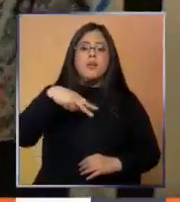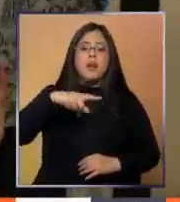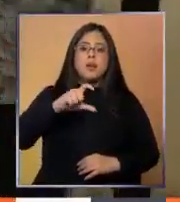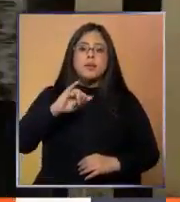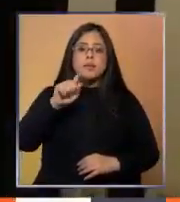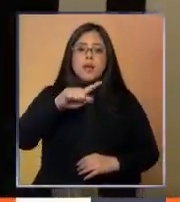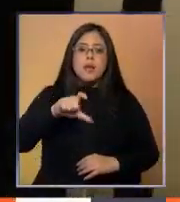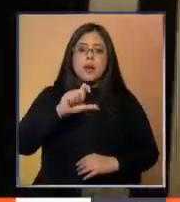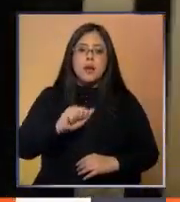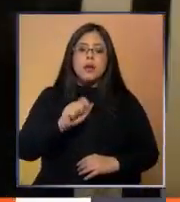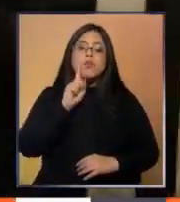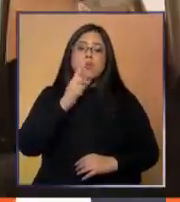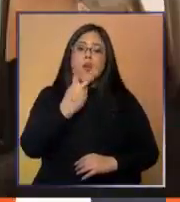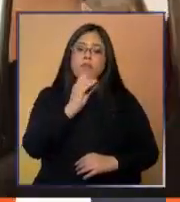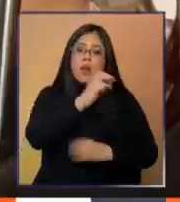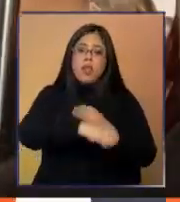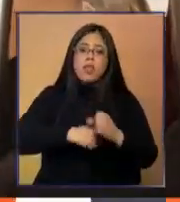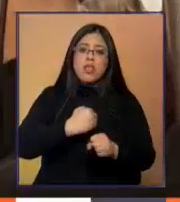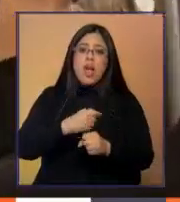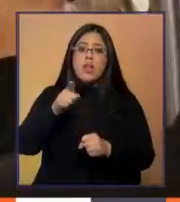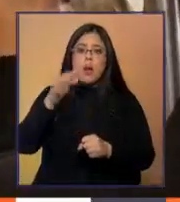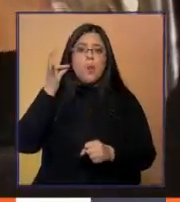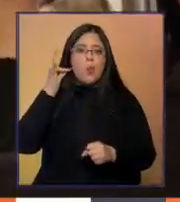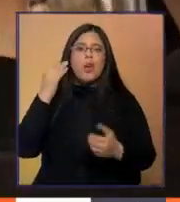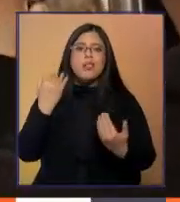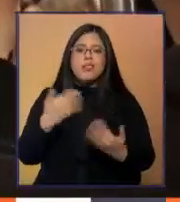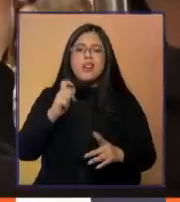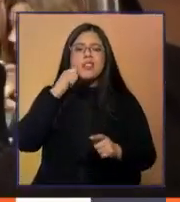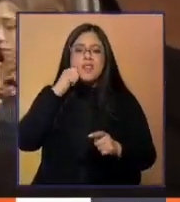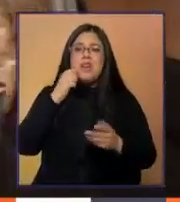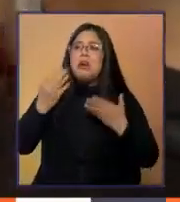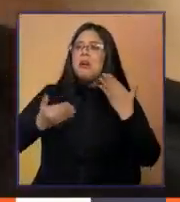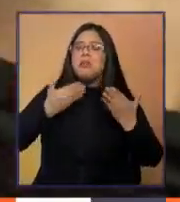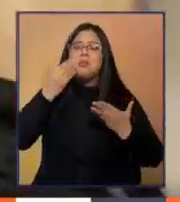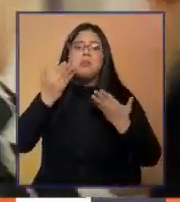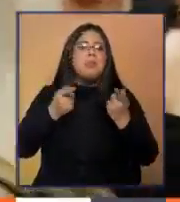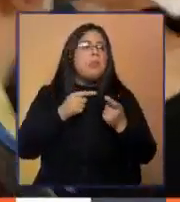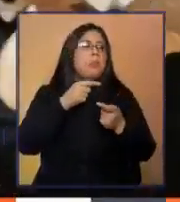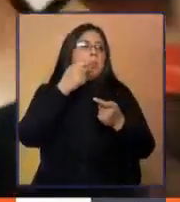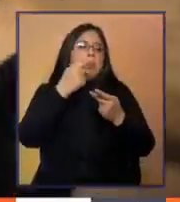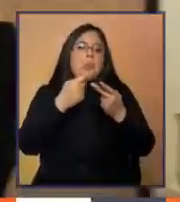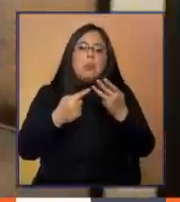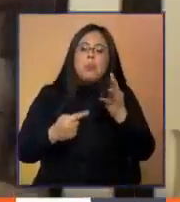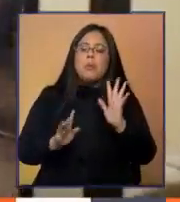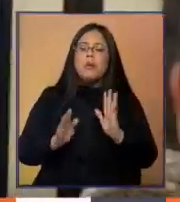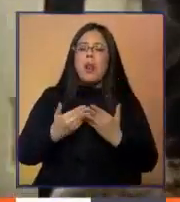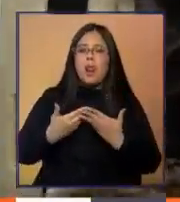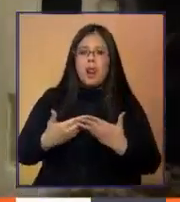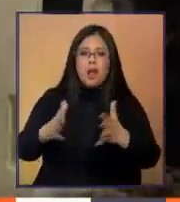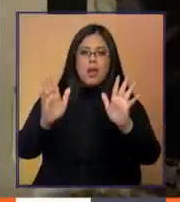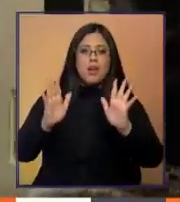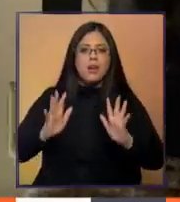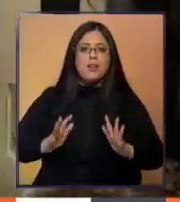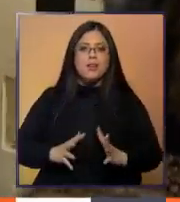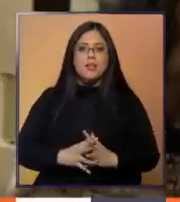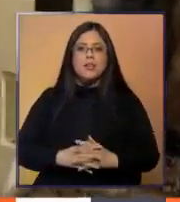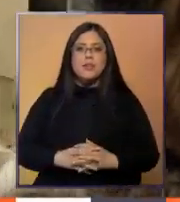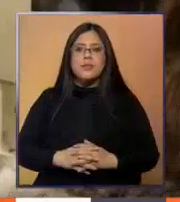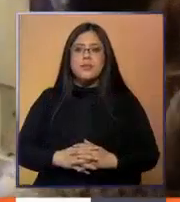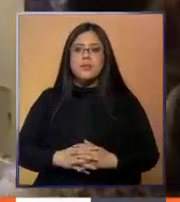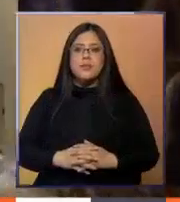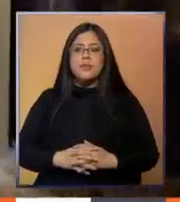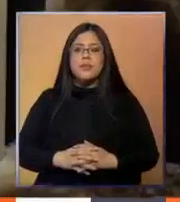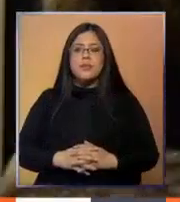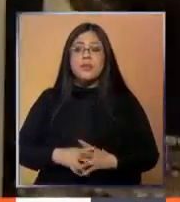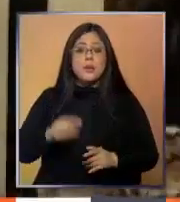años y se define como una artista de libre estilo. El corazón y el alma me pesan. No era la intención. Sabe